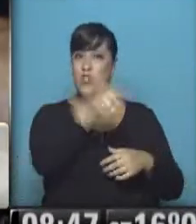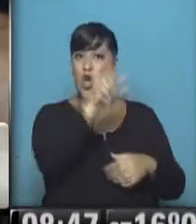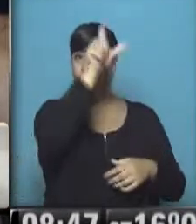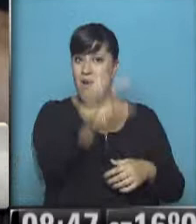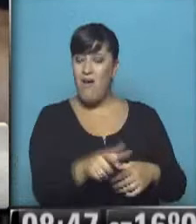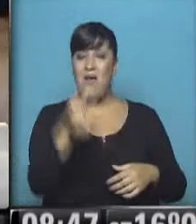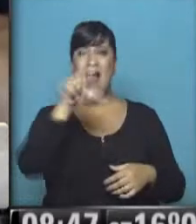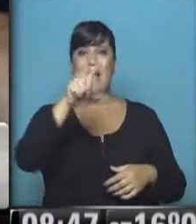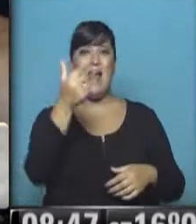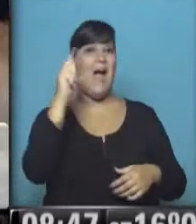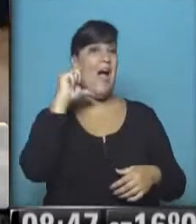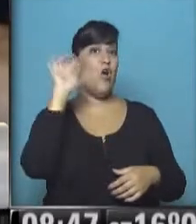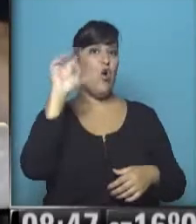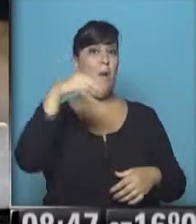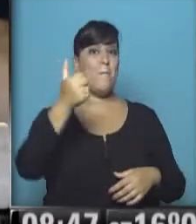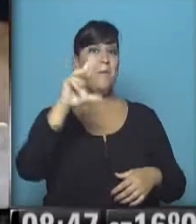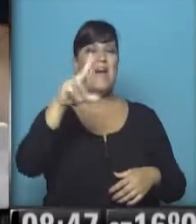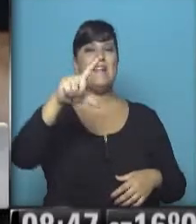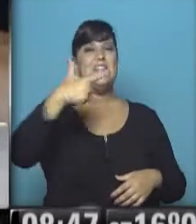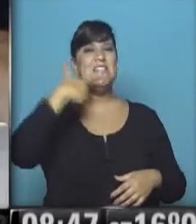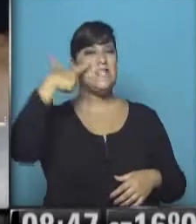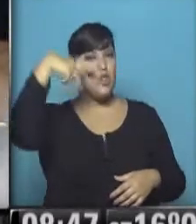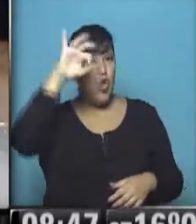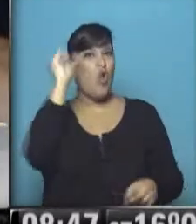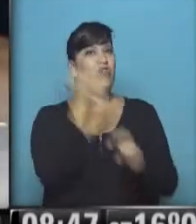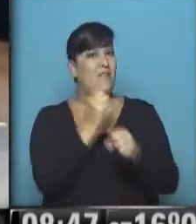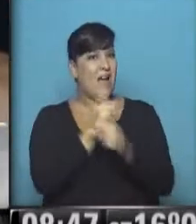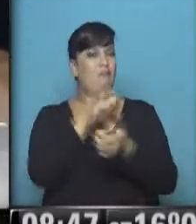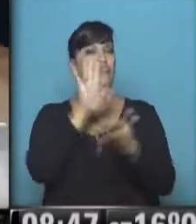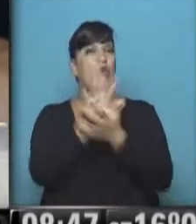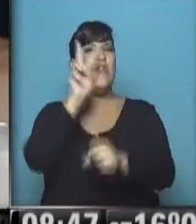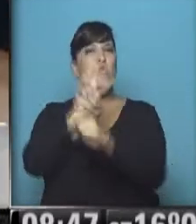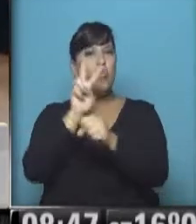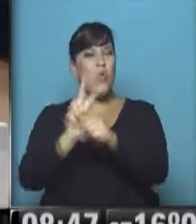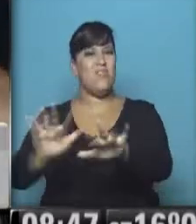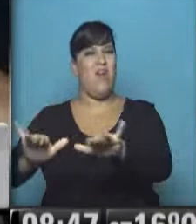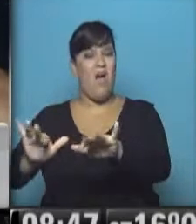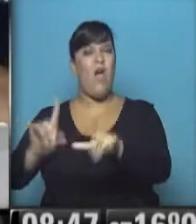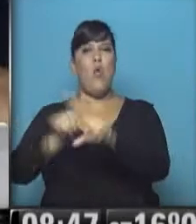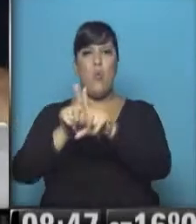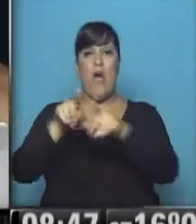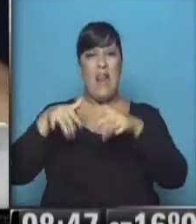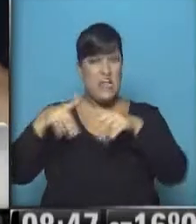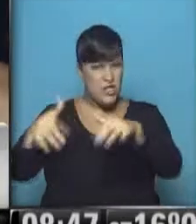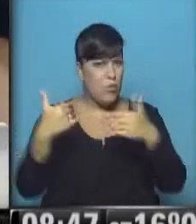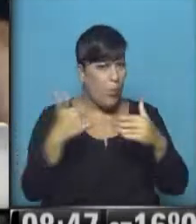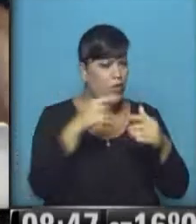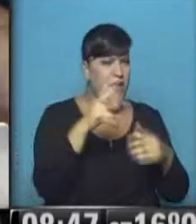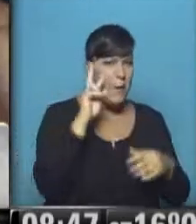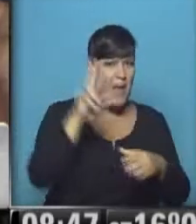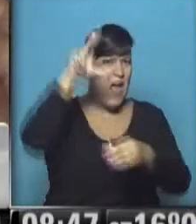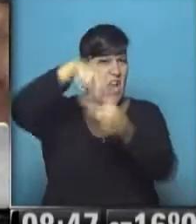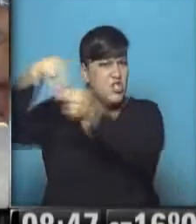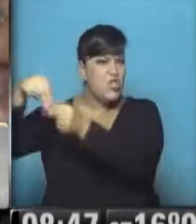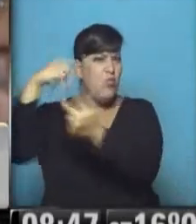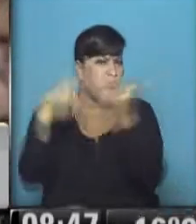muchísimo en los protocolos de seguridad informática. ¿Al punto de poder reescribir los archivos, tener acceso a los archivos? Sí, yo supongo